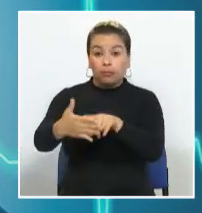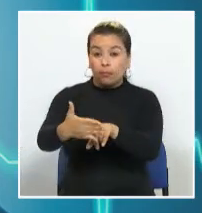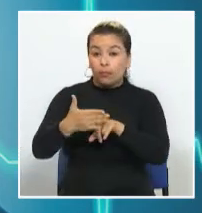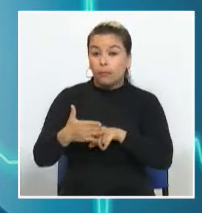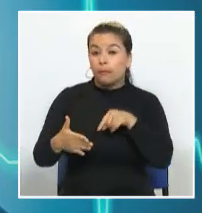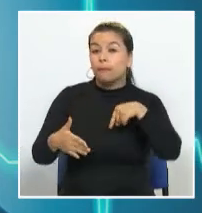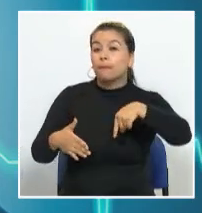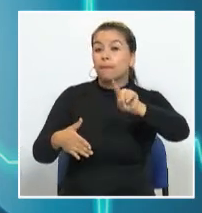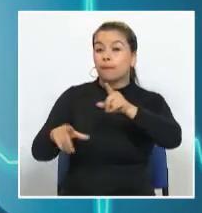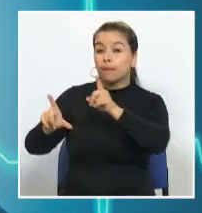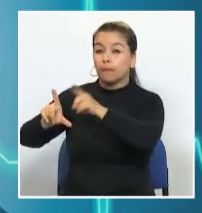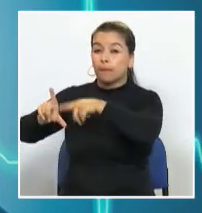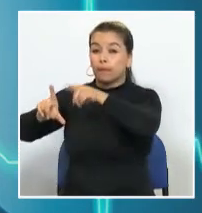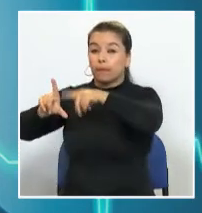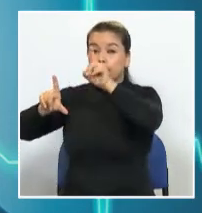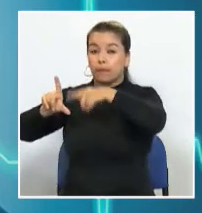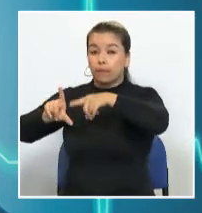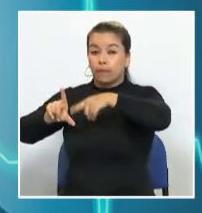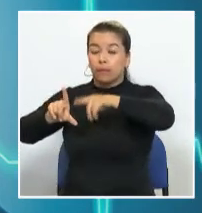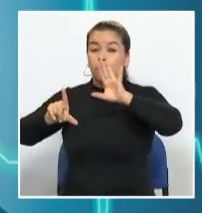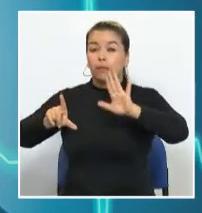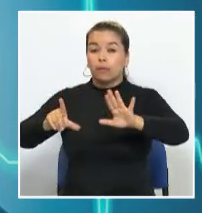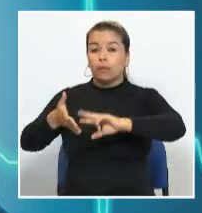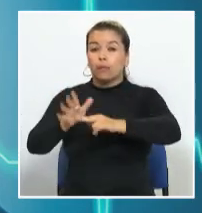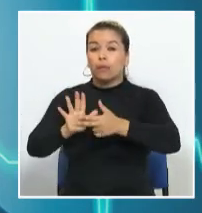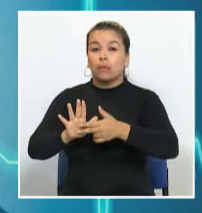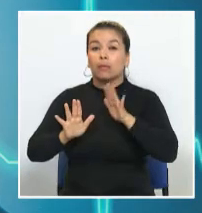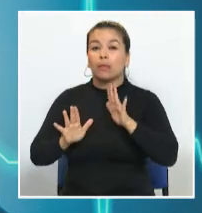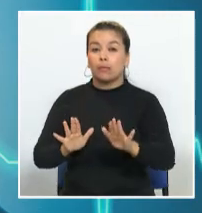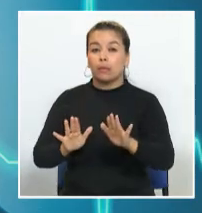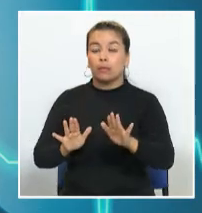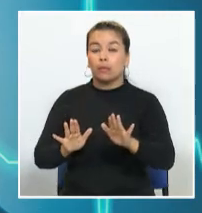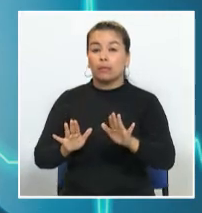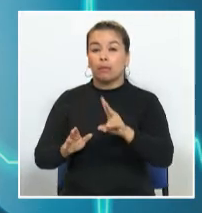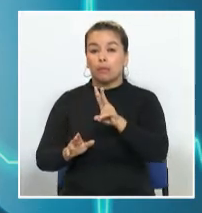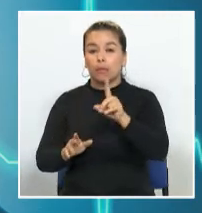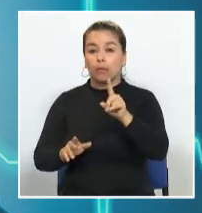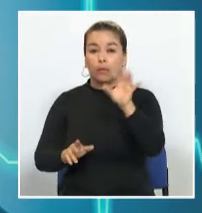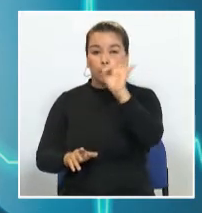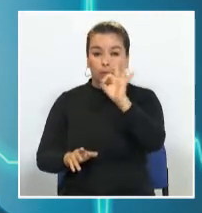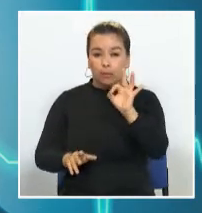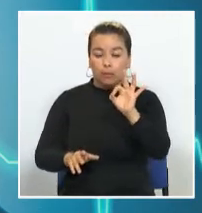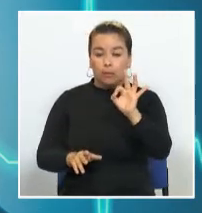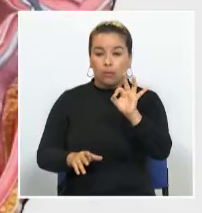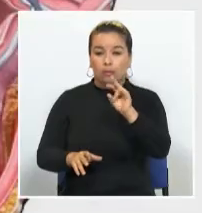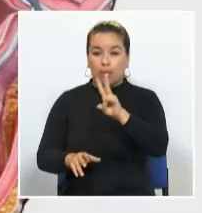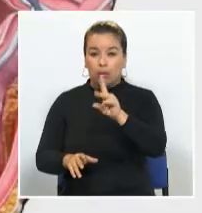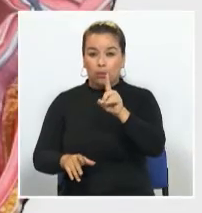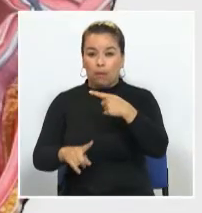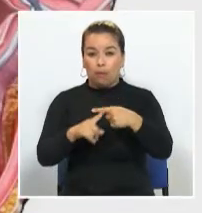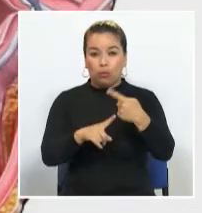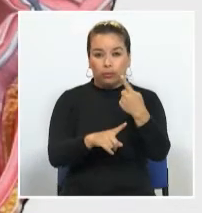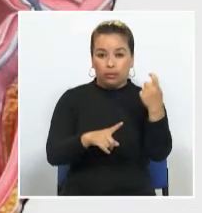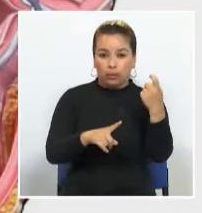ecocardiograma fue el de una fracción de eyección del 21%. En este caso estaríamos hablando